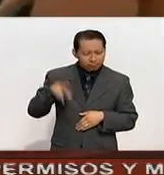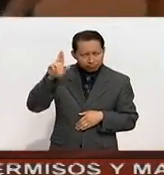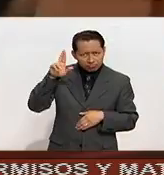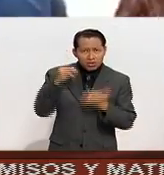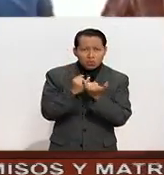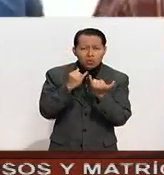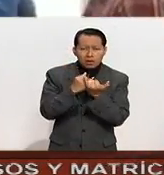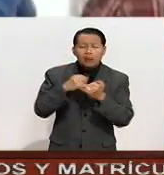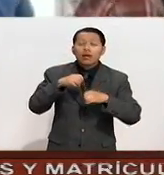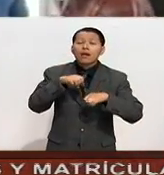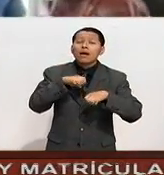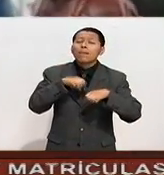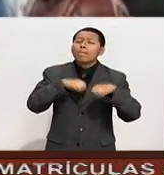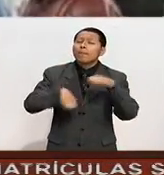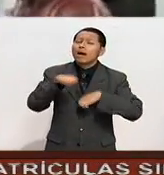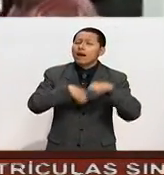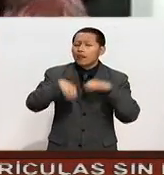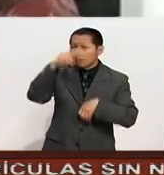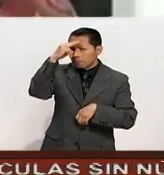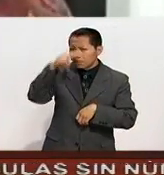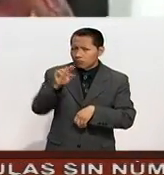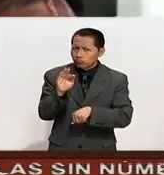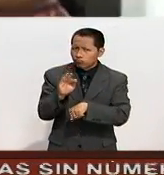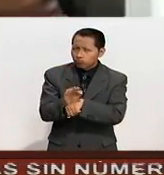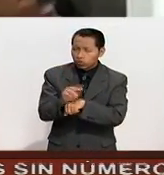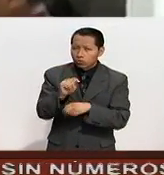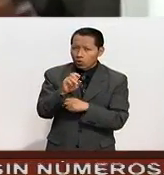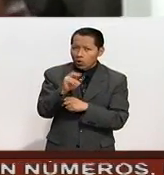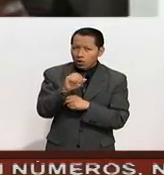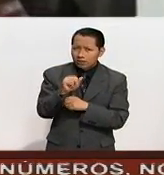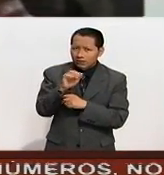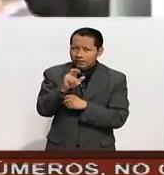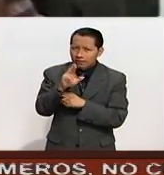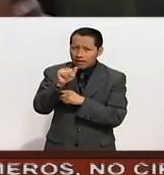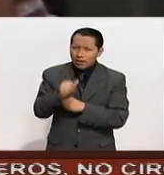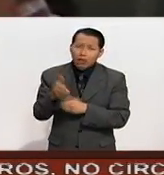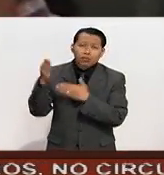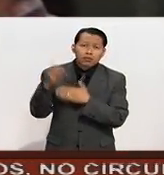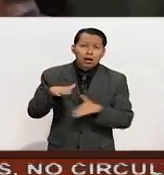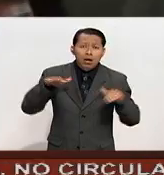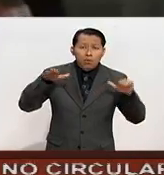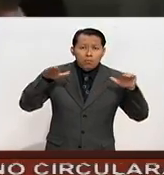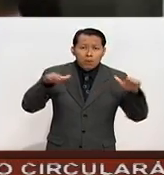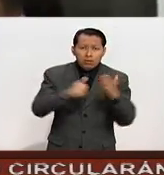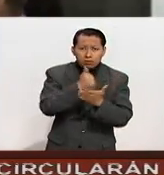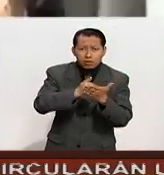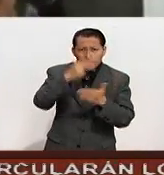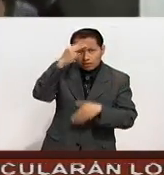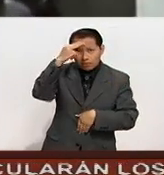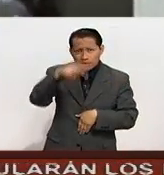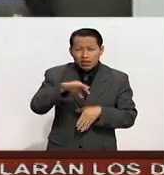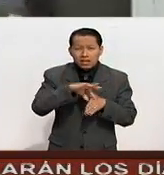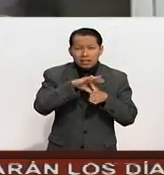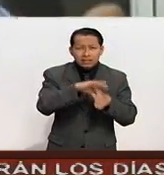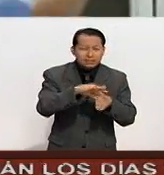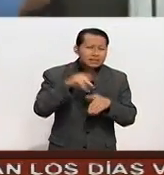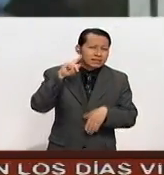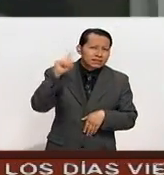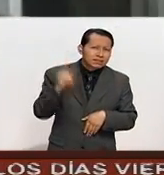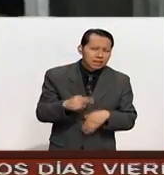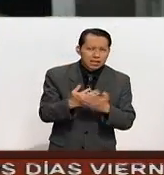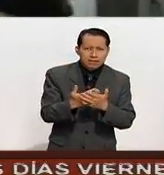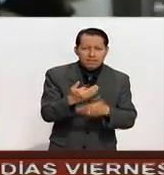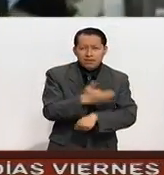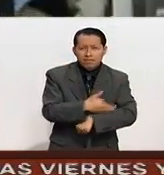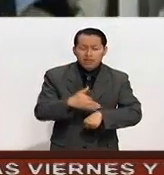la Cancillería mexicana para tramitar su repatriación, Torres Becerra llegó al aeropuerto de la Ciudad de México para dirigirse a Zacatecas, donde ya lo esperaba su familia. ¿Por